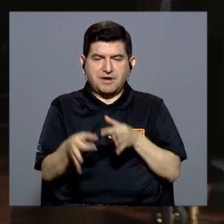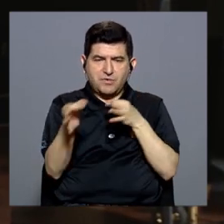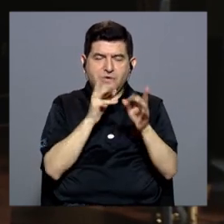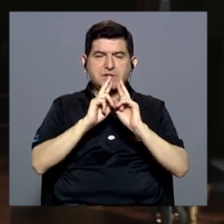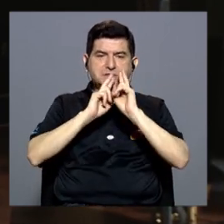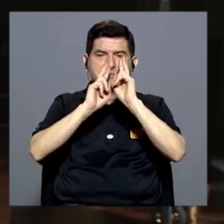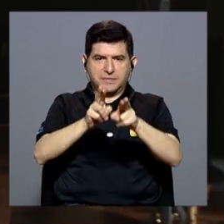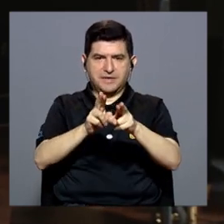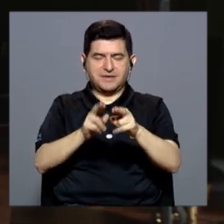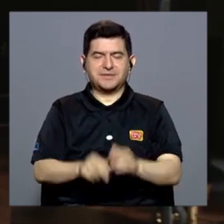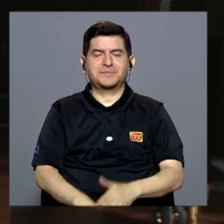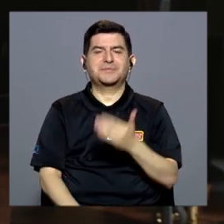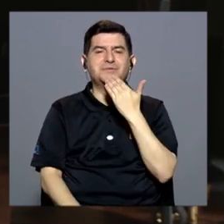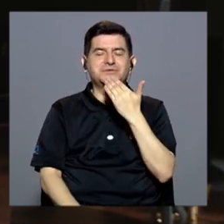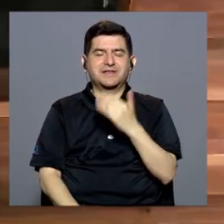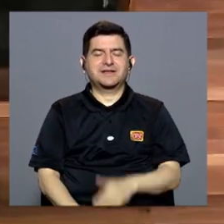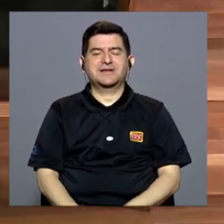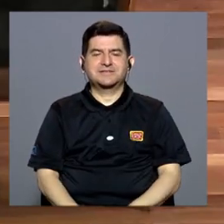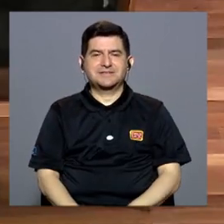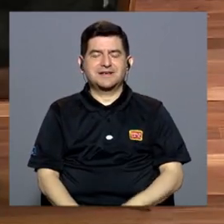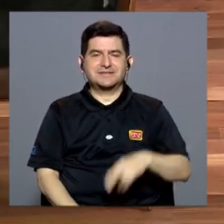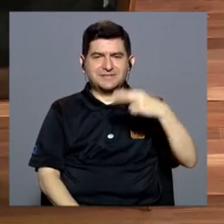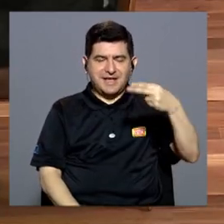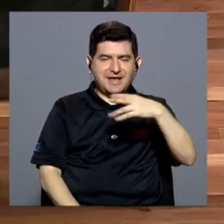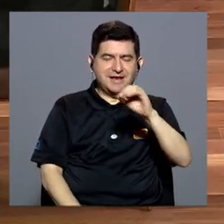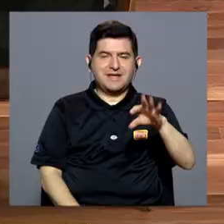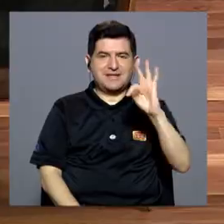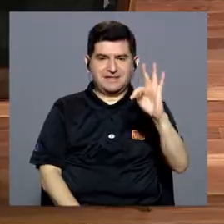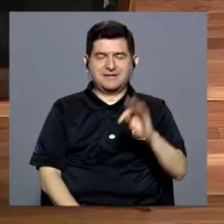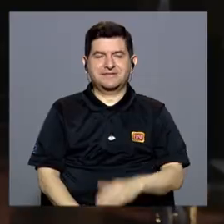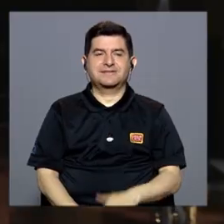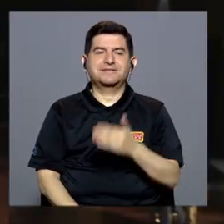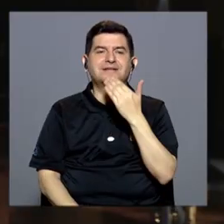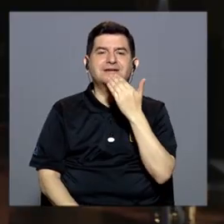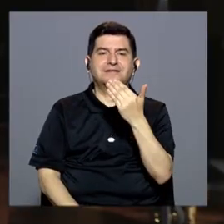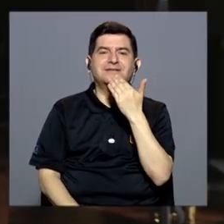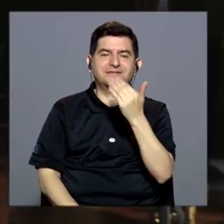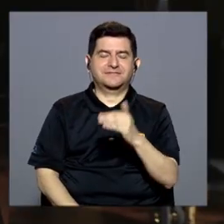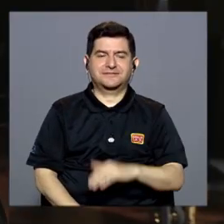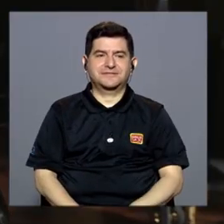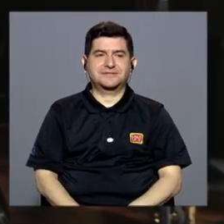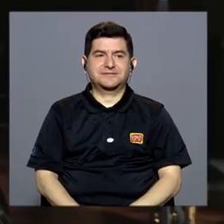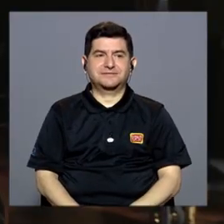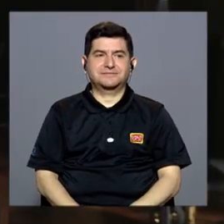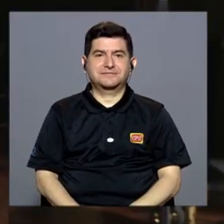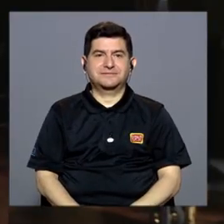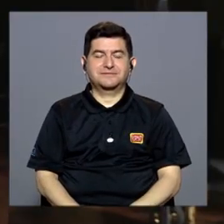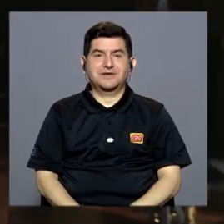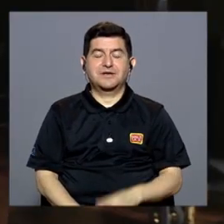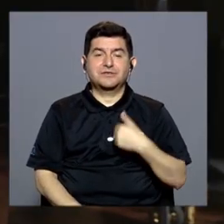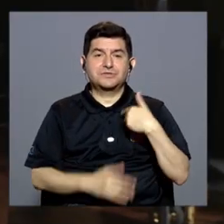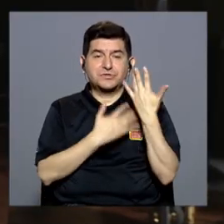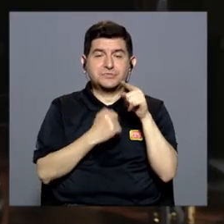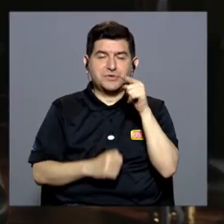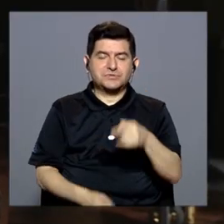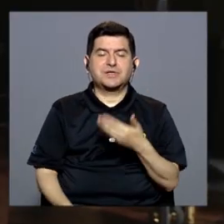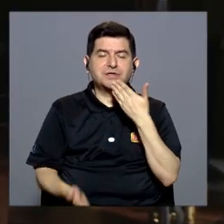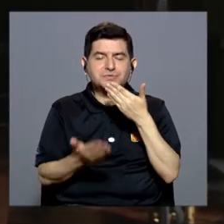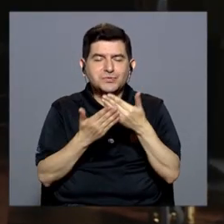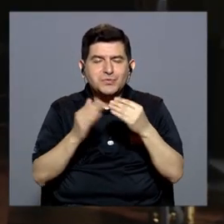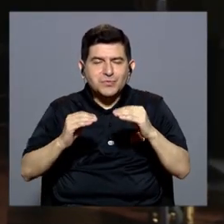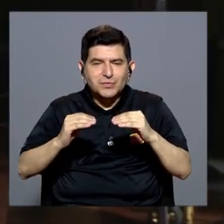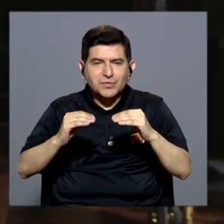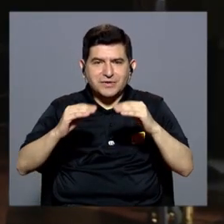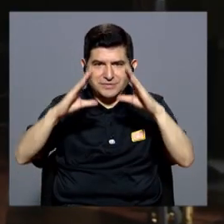cuentas. Así que muchas gracias, don Henning. Muchas gracias, doña Teresa. Muchas gracias a ustedes. Muchas gracias. Espero que tengan una muy linda mañana